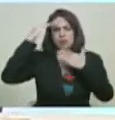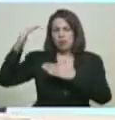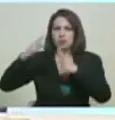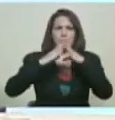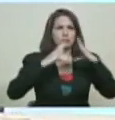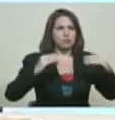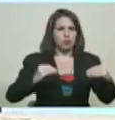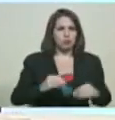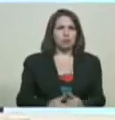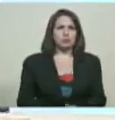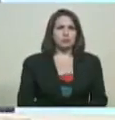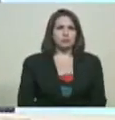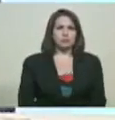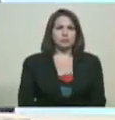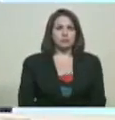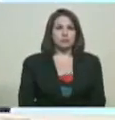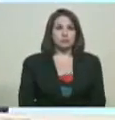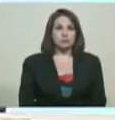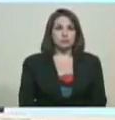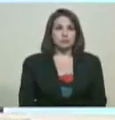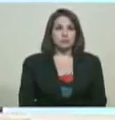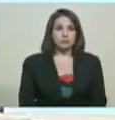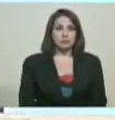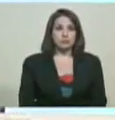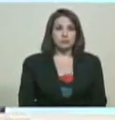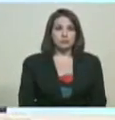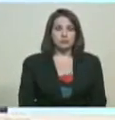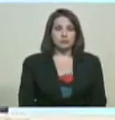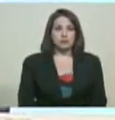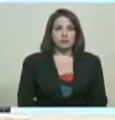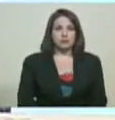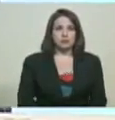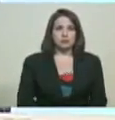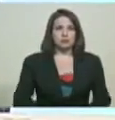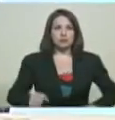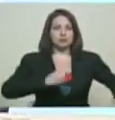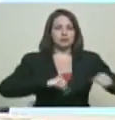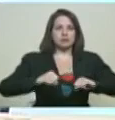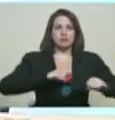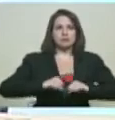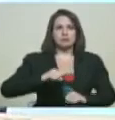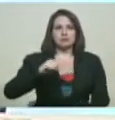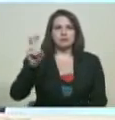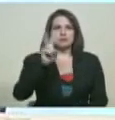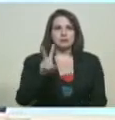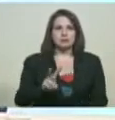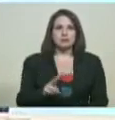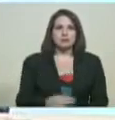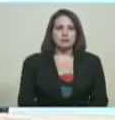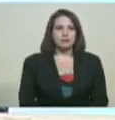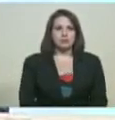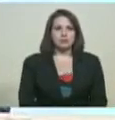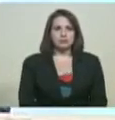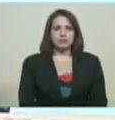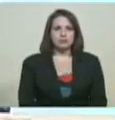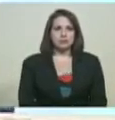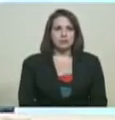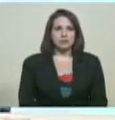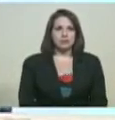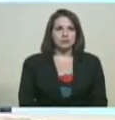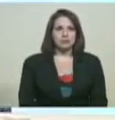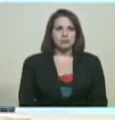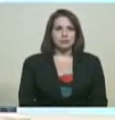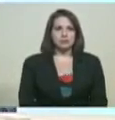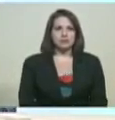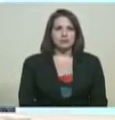del gran polo patriótico al movimiento somos venezuela compañeros compañeras al partido comunista